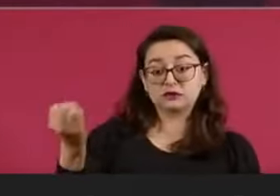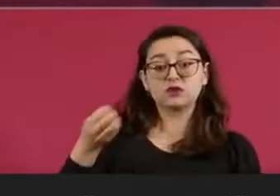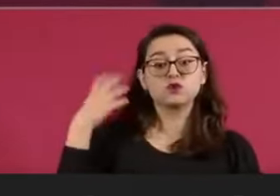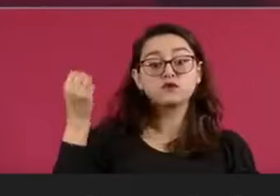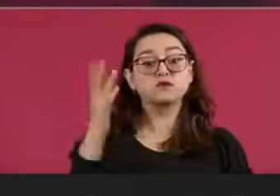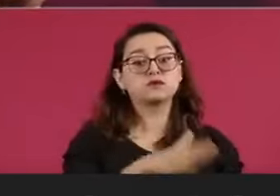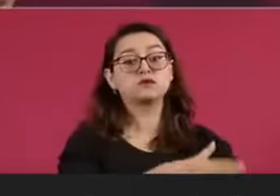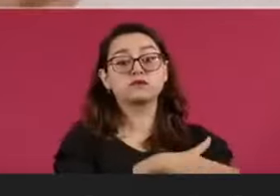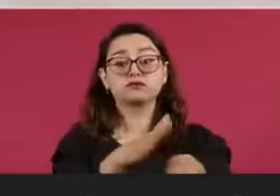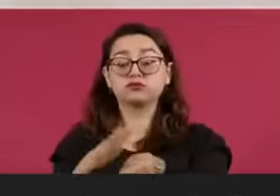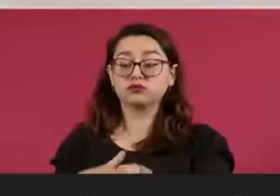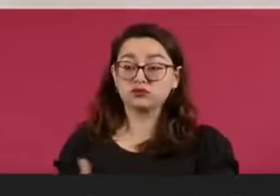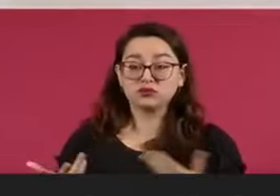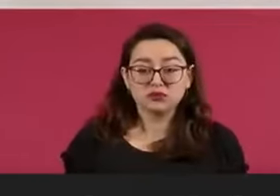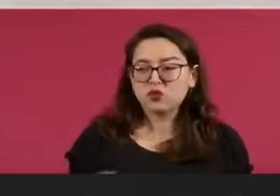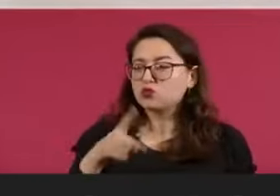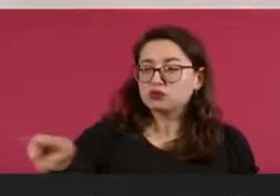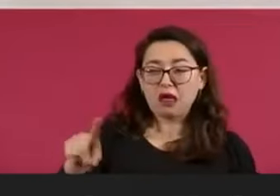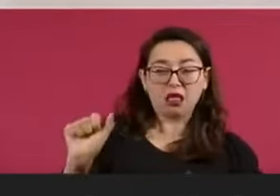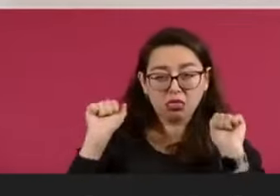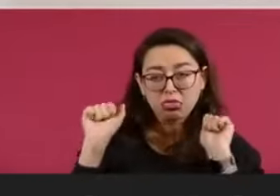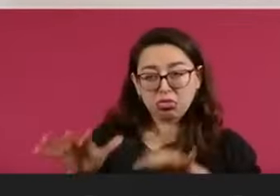diciéndoles de que no se dejaran manipular.